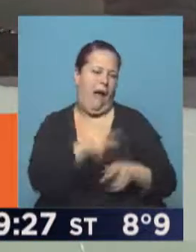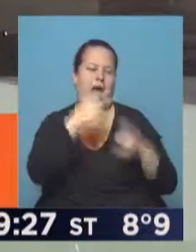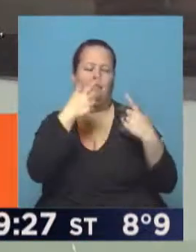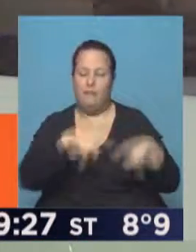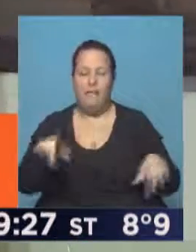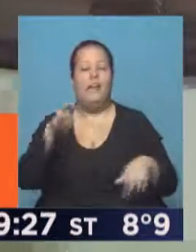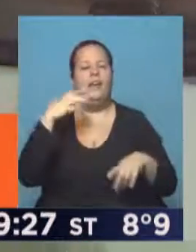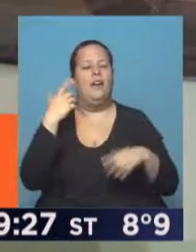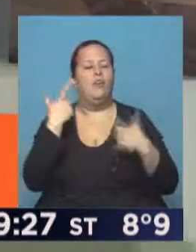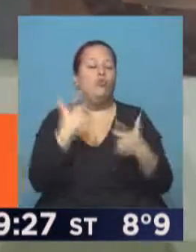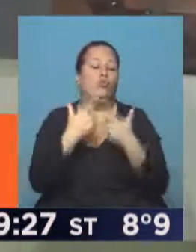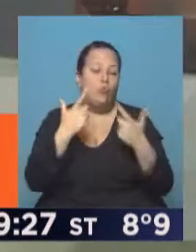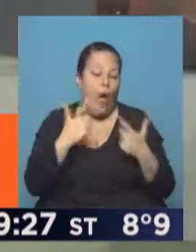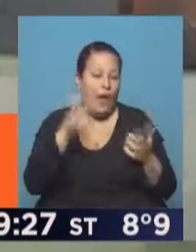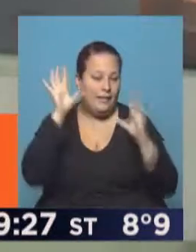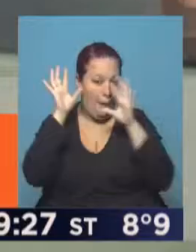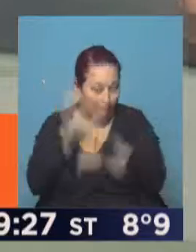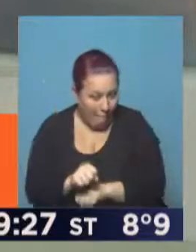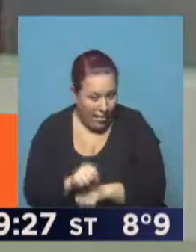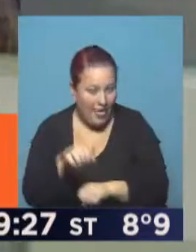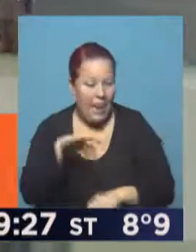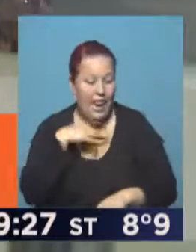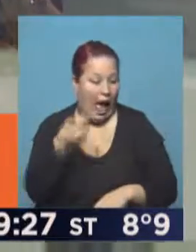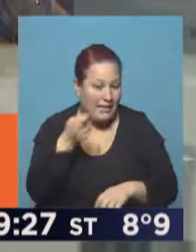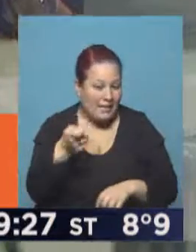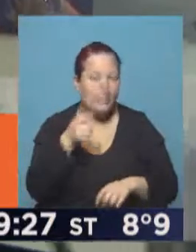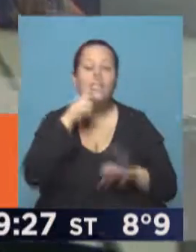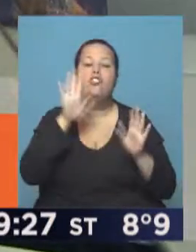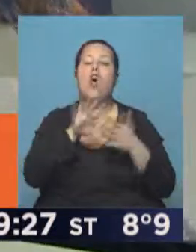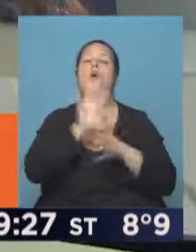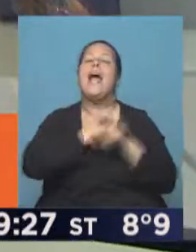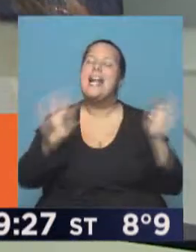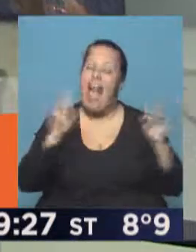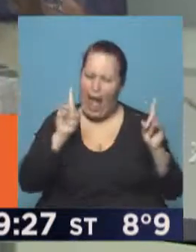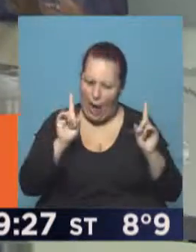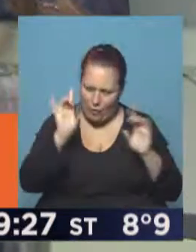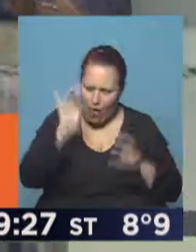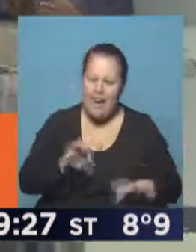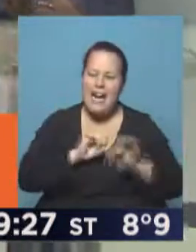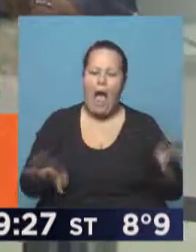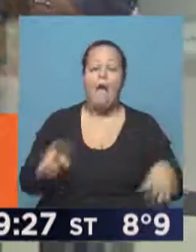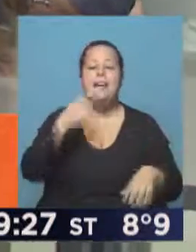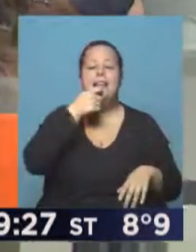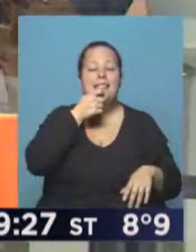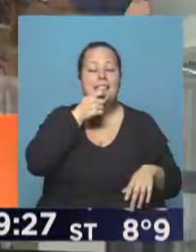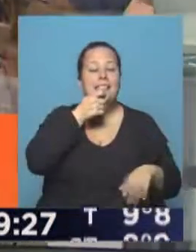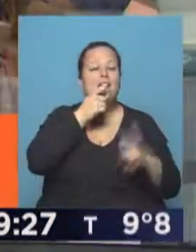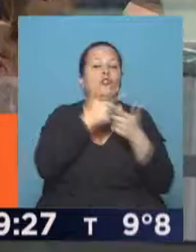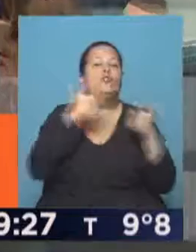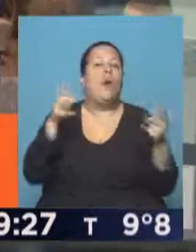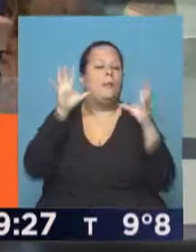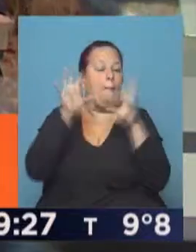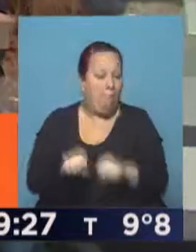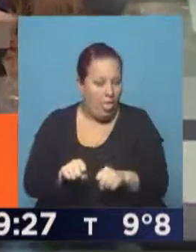si se tiene la fortuna de que sea capturado el asesino, estamos hablando de delitos gravísimos, Sí, sí, sí. Si se tiene la fortuna de que